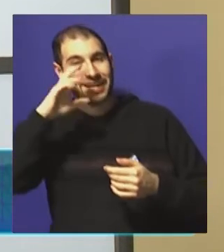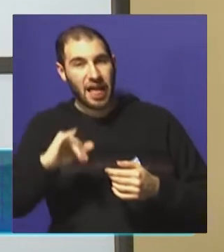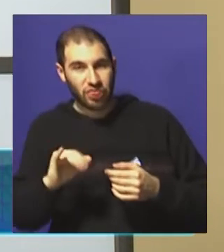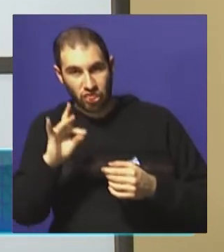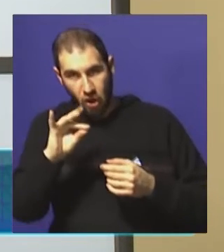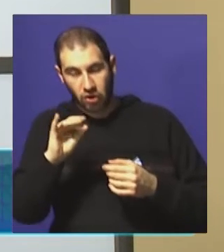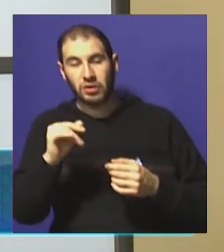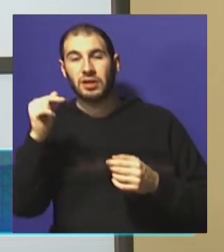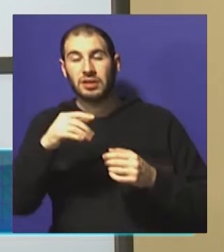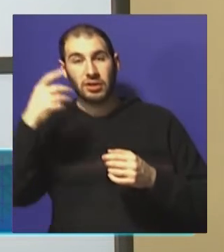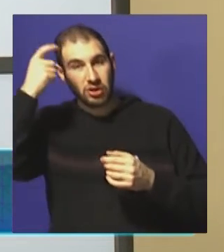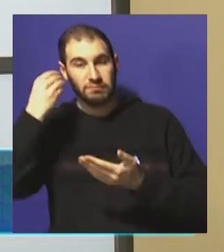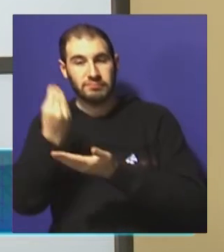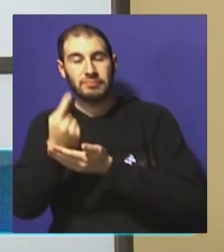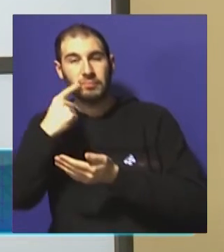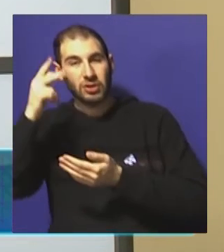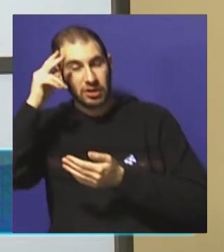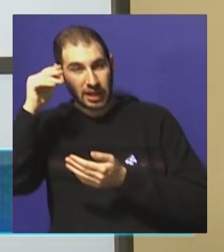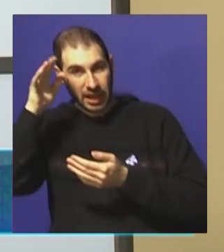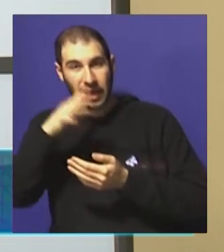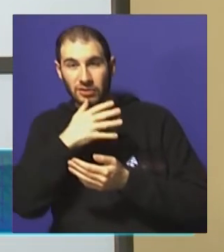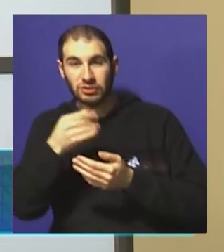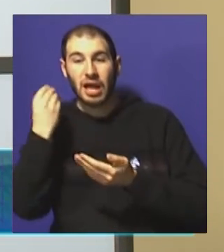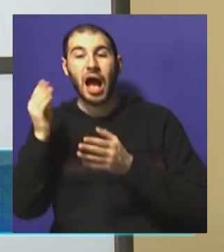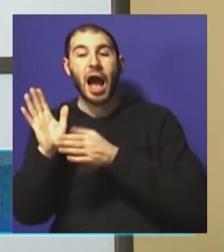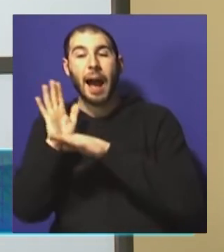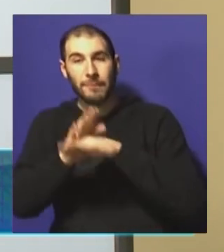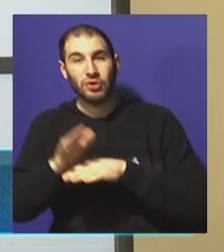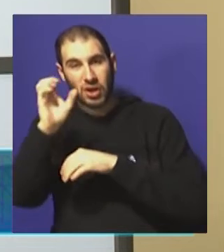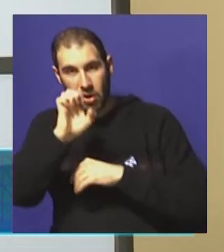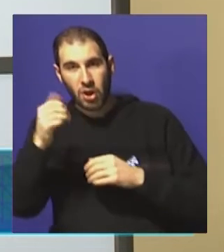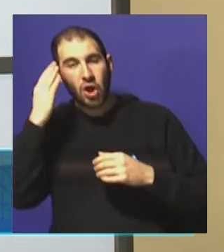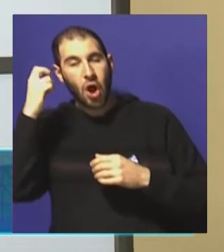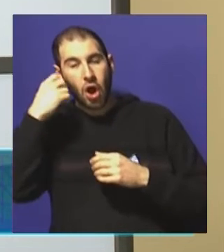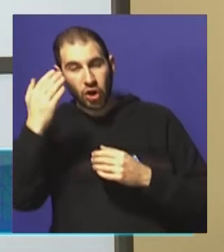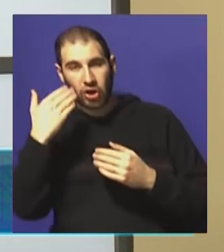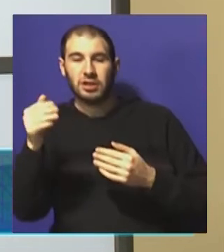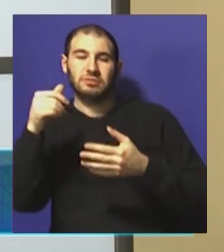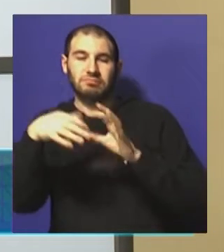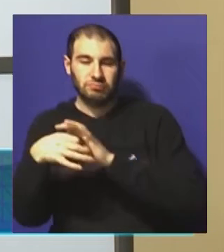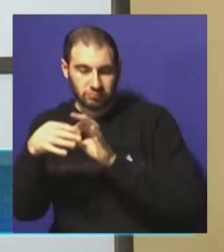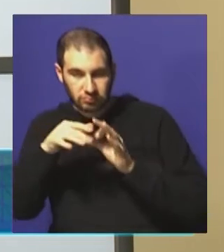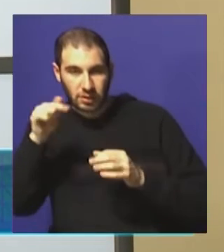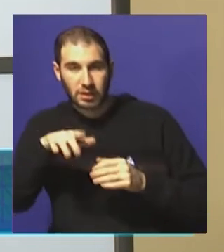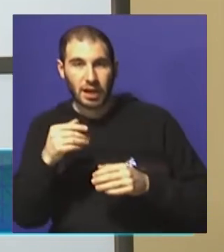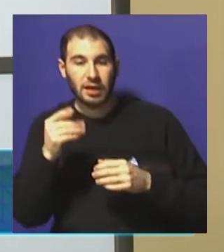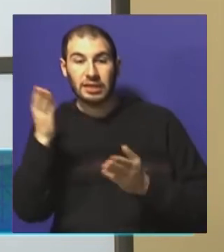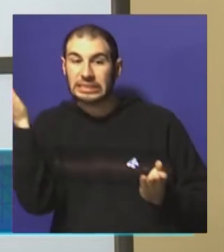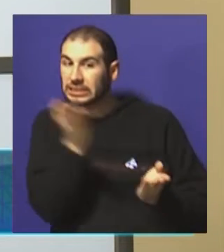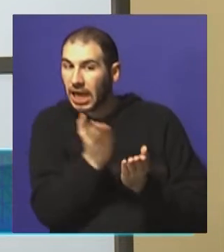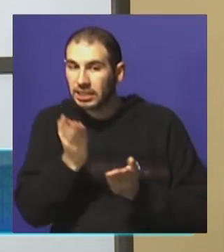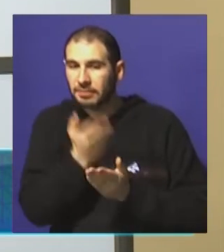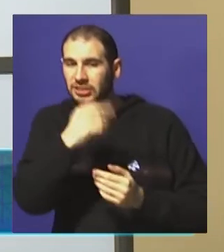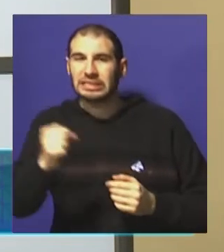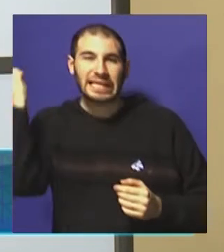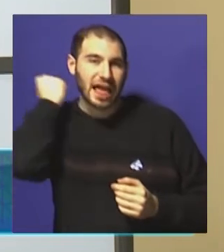había recuperado el trono en el 14, con el apoyo de las potencias europeas, con el Congreso de Viena, la Santa Alianza, estaba dispuesto a castigar a los